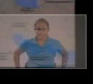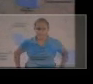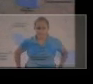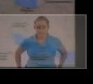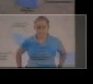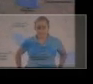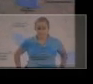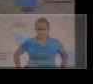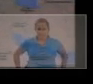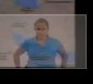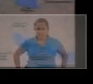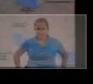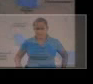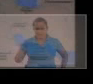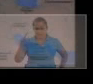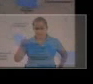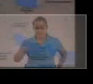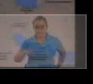De este otro lado